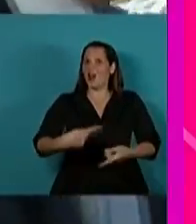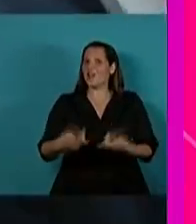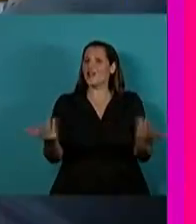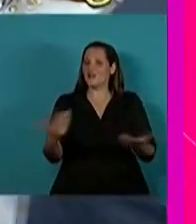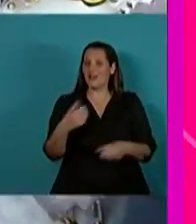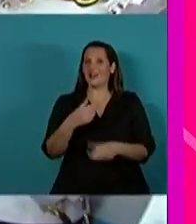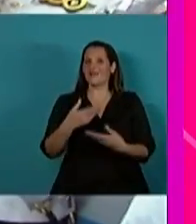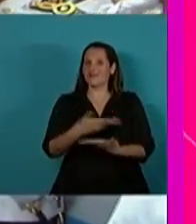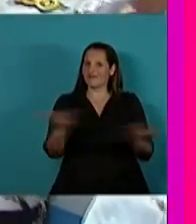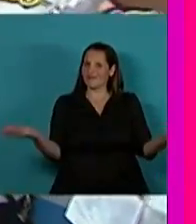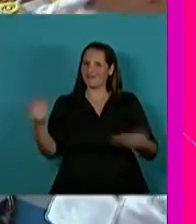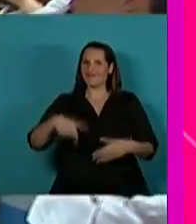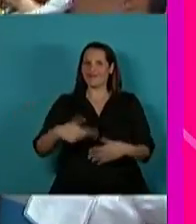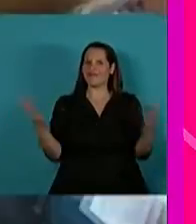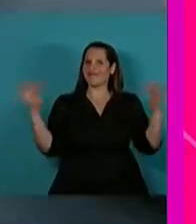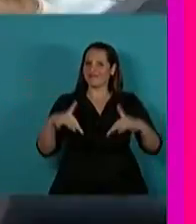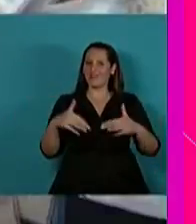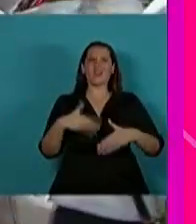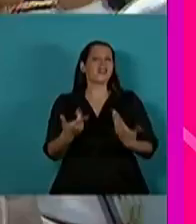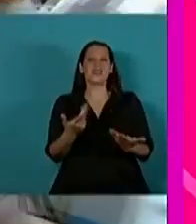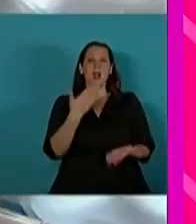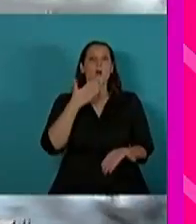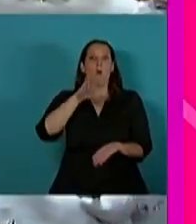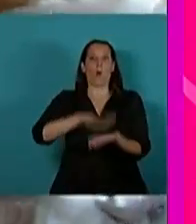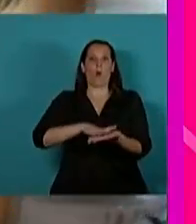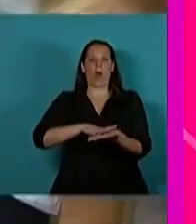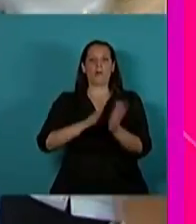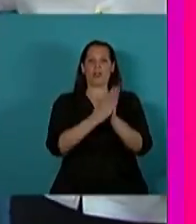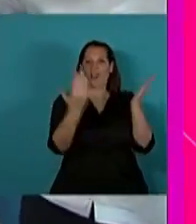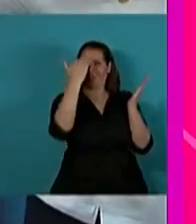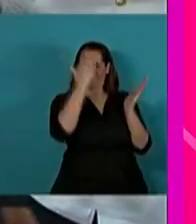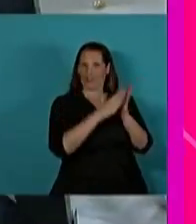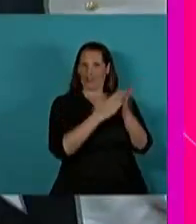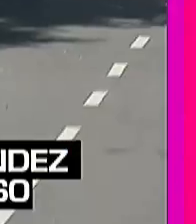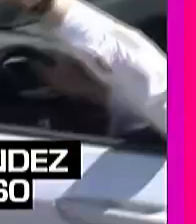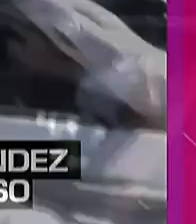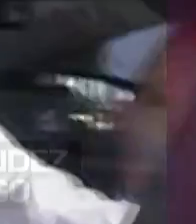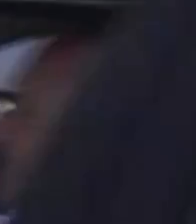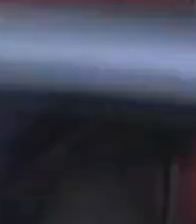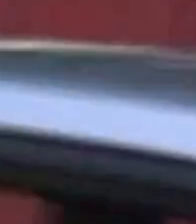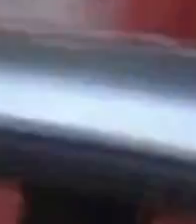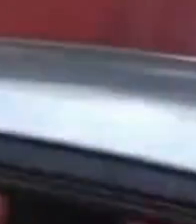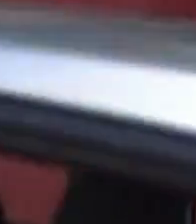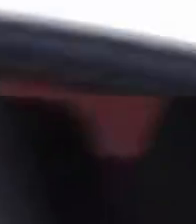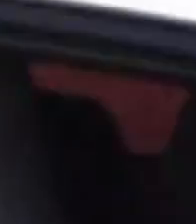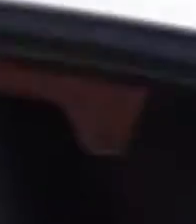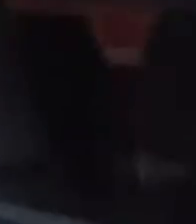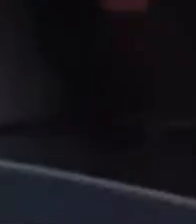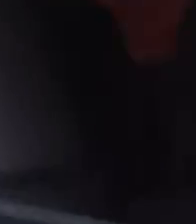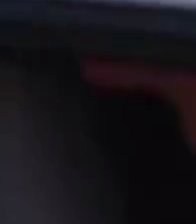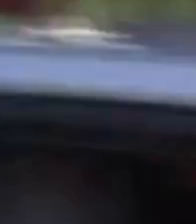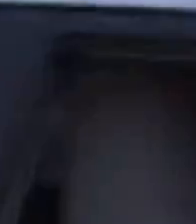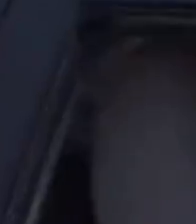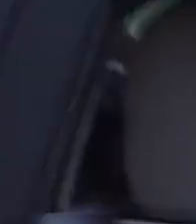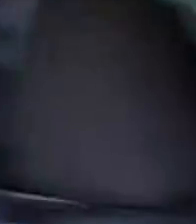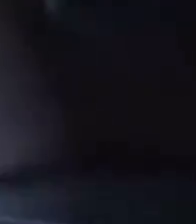grandote? Ella no es gorda. No, lo que pasa es que... No. Es un poncho. Claro, es una especie de poncho. Está enorme. Pero me gustó, pureza. ¿Te gustó? Me gustó, sí, sí.